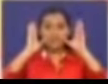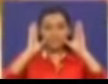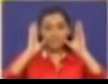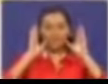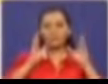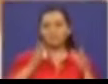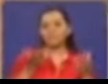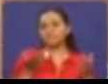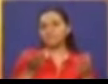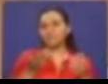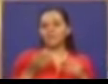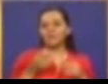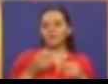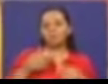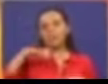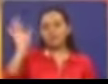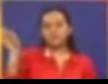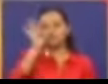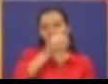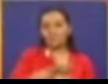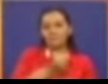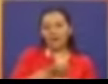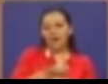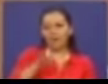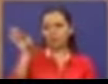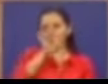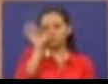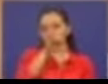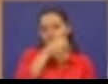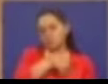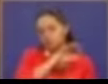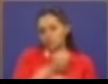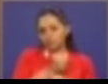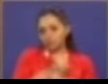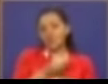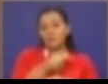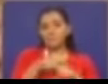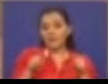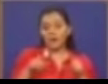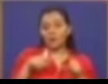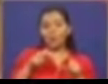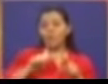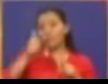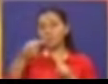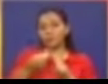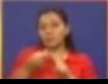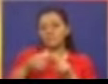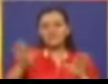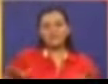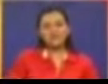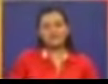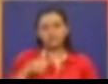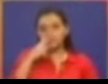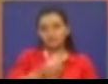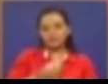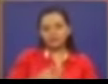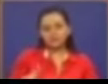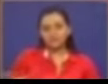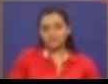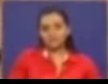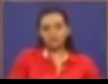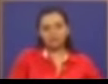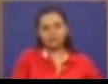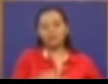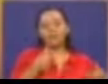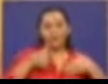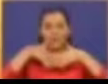gente para envolver regalos en las jugueterías, etc. Y en otros meses sube un poquito más. Por eso lo correcto es comparar diciembre de